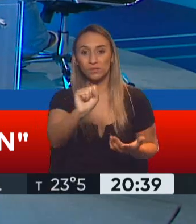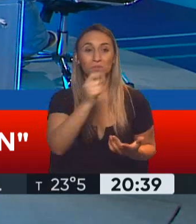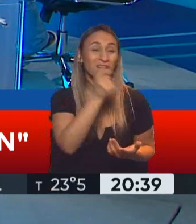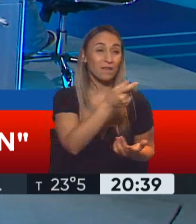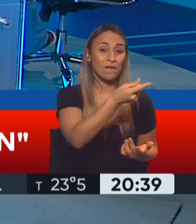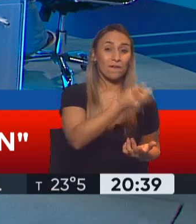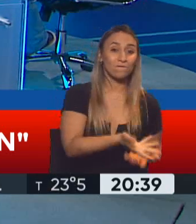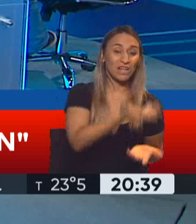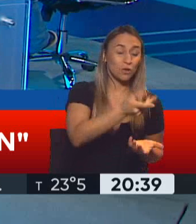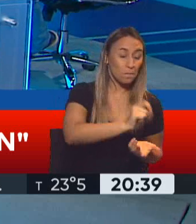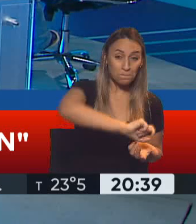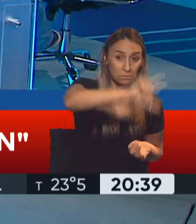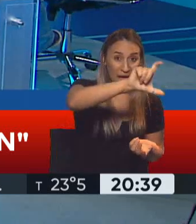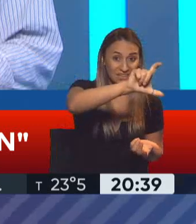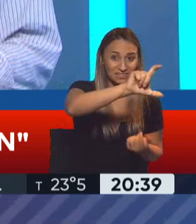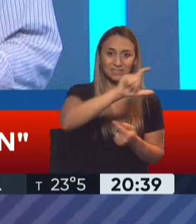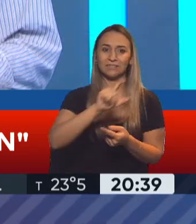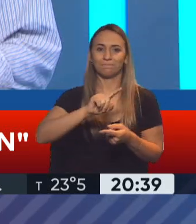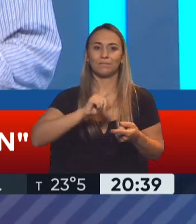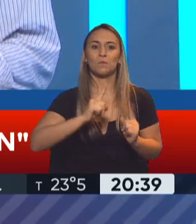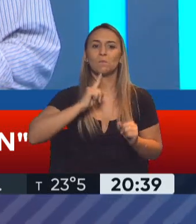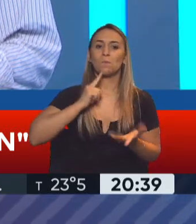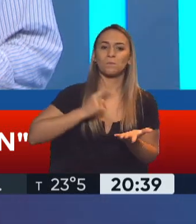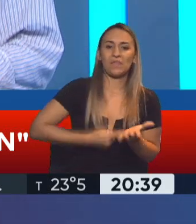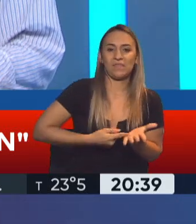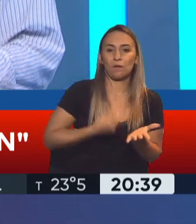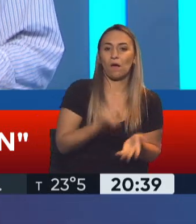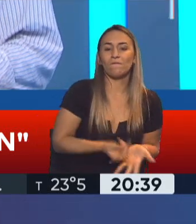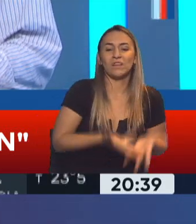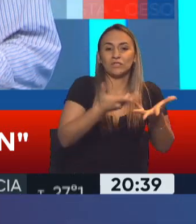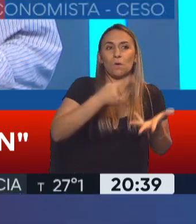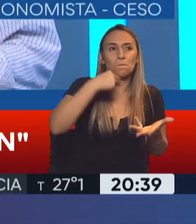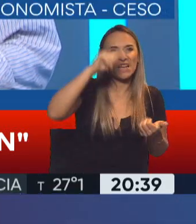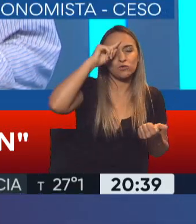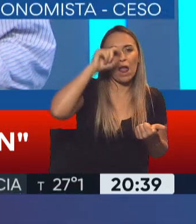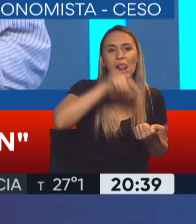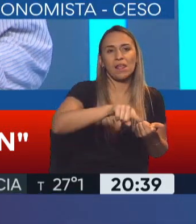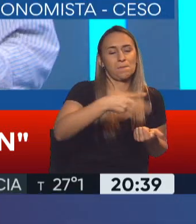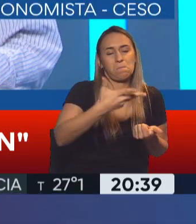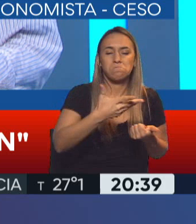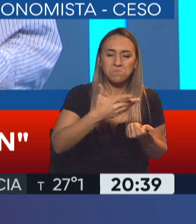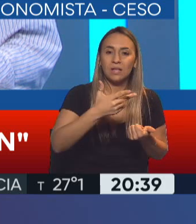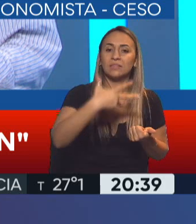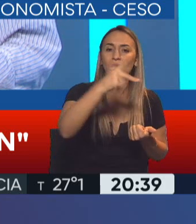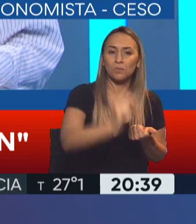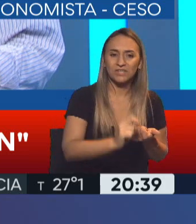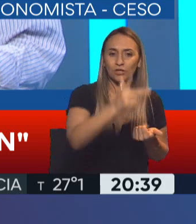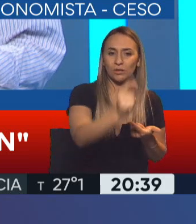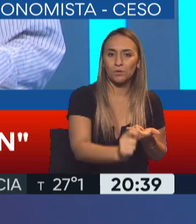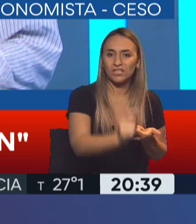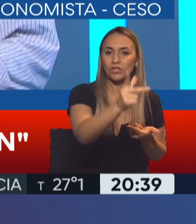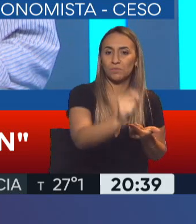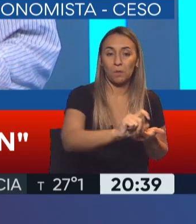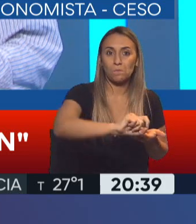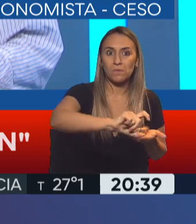poder tener la misma política que este año de una inflación mensual de pongámosle 3% una devaluación mensual del 1